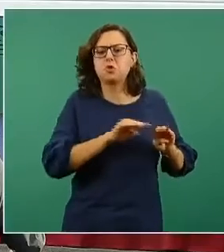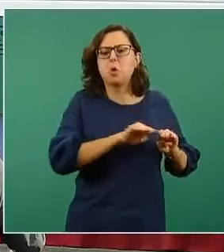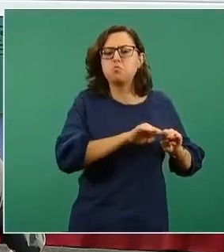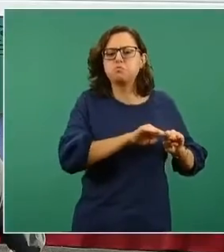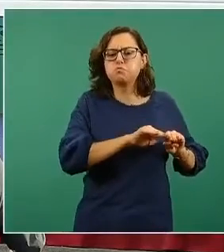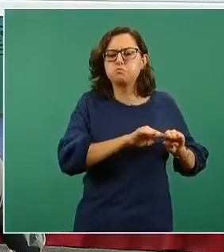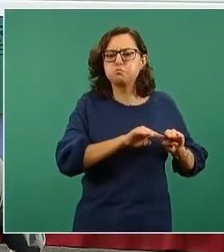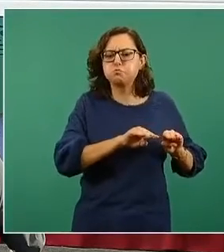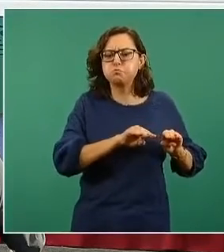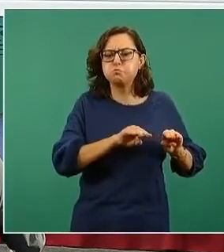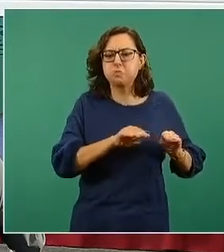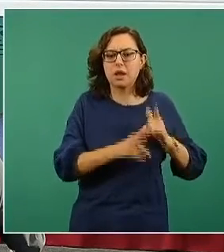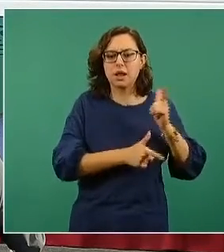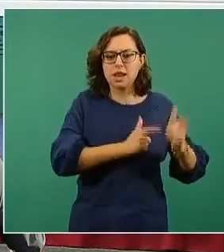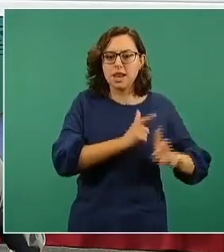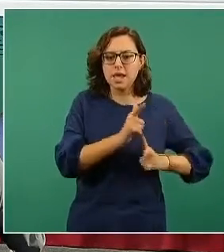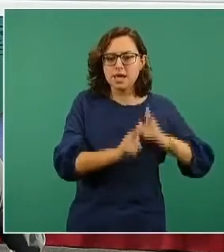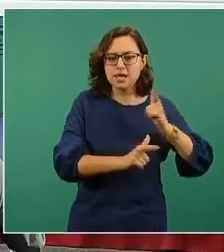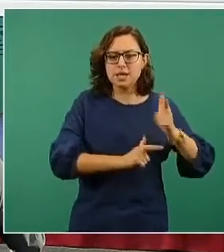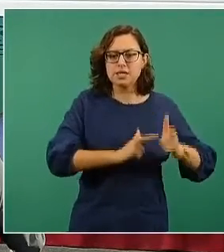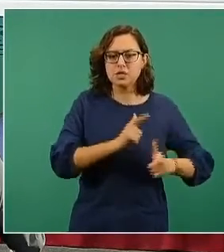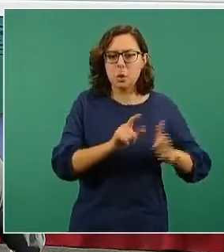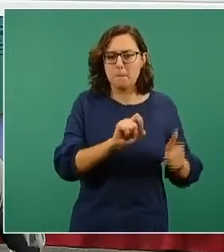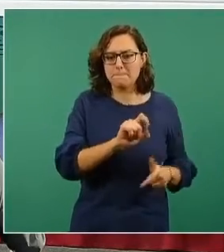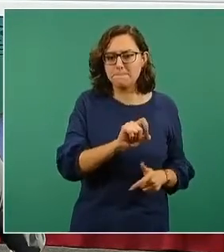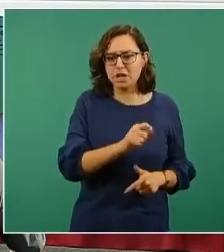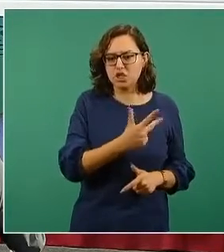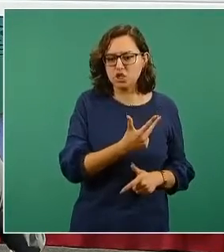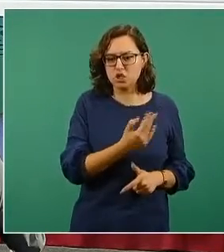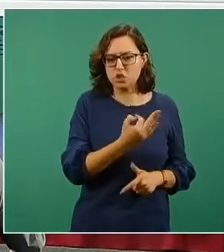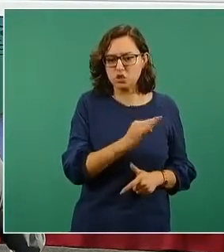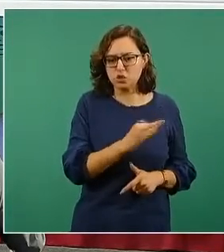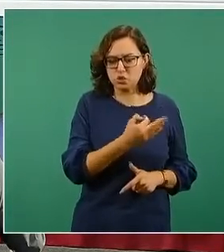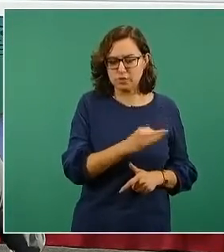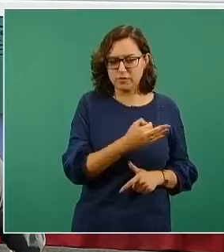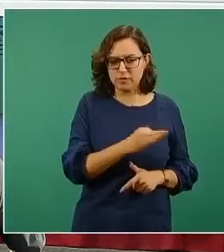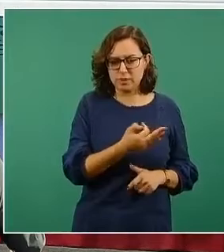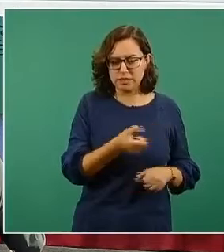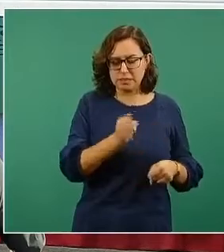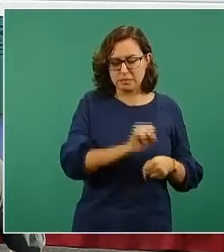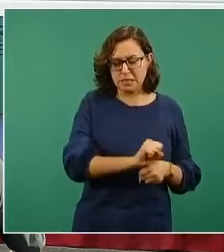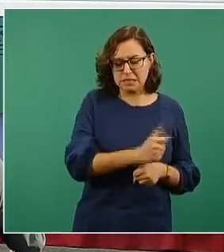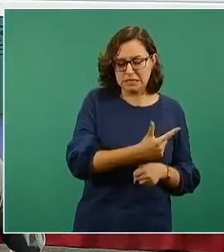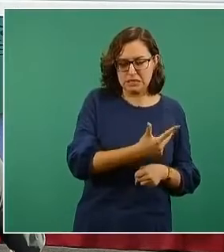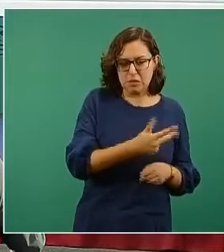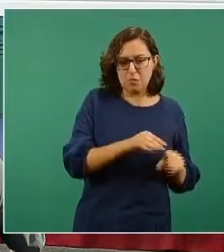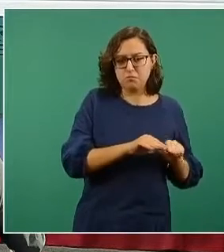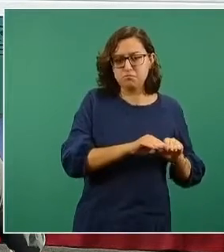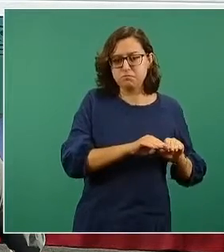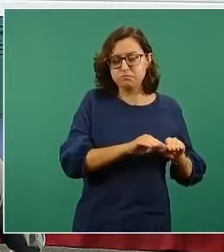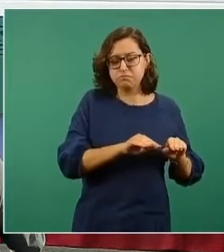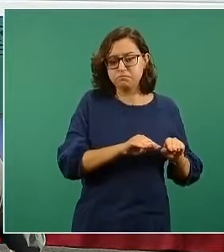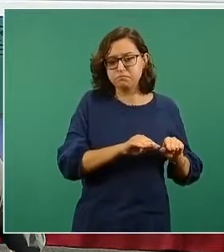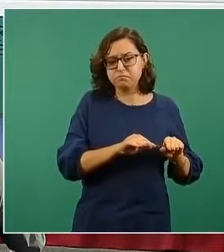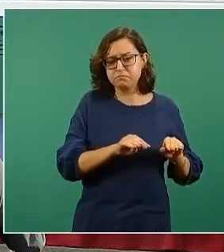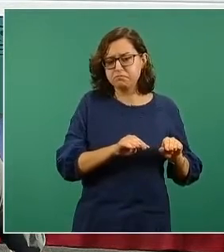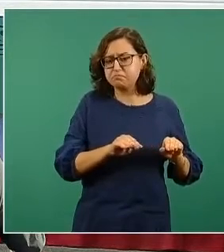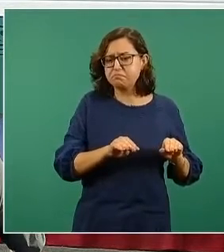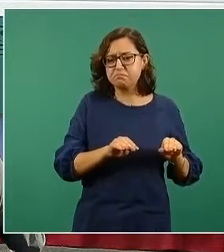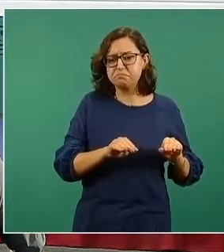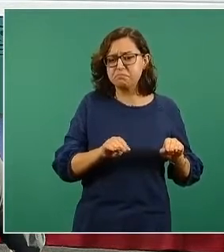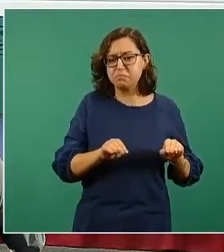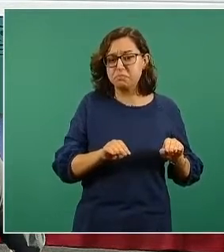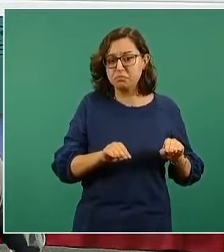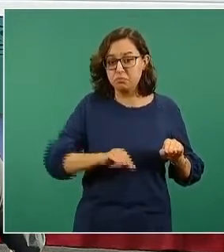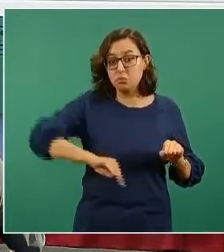que tuvimos, bueno, empezamos el 28 de febrero, esto fue la semana 7-8, aquí cambiamos muy poquito